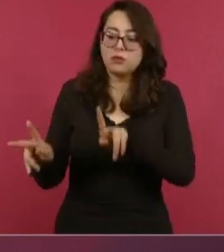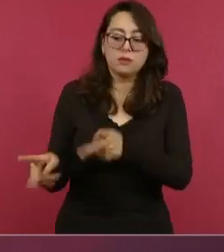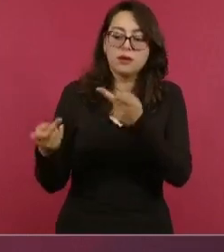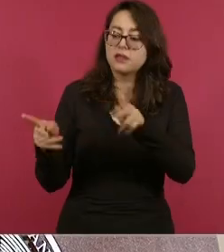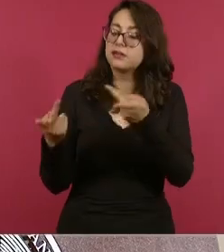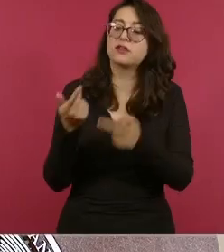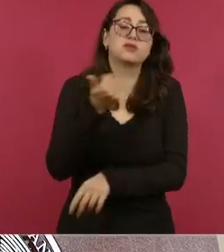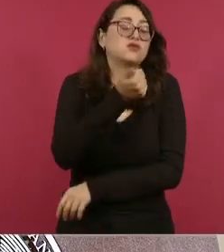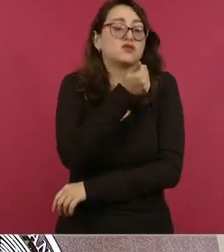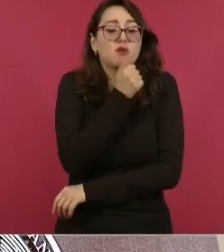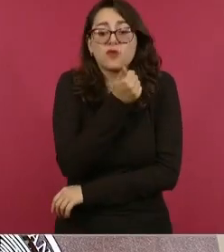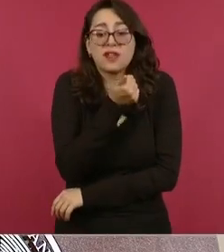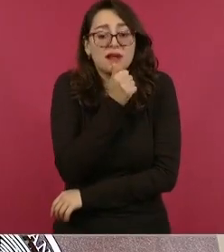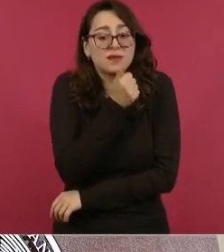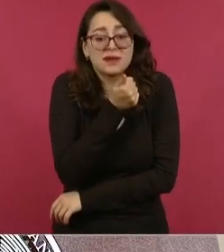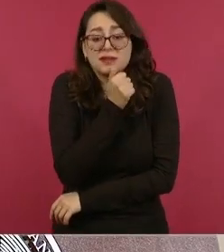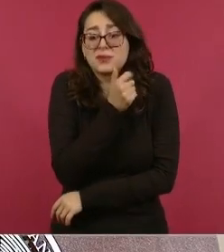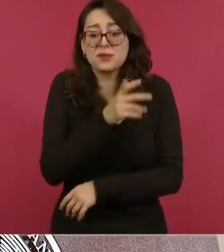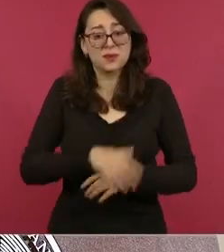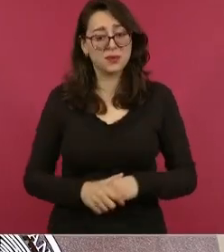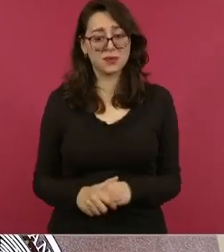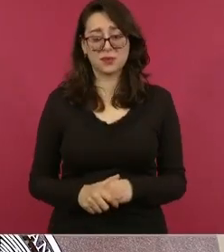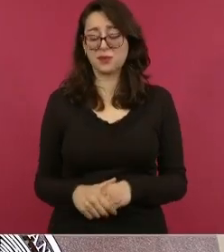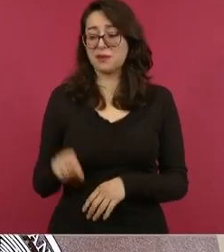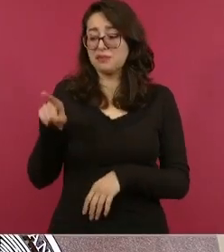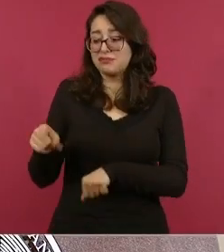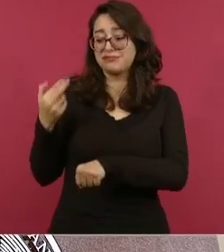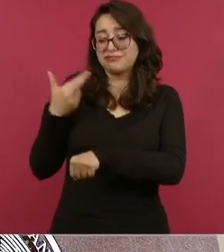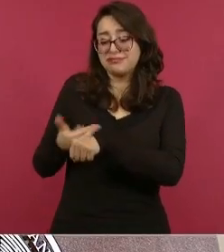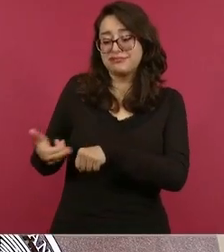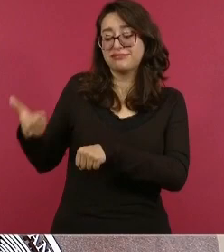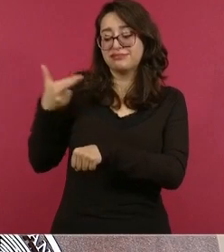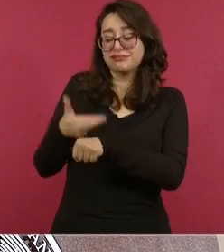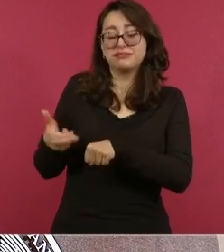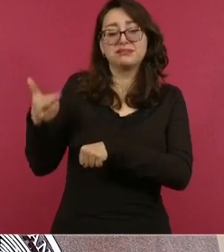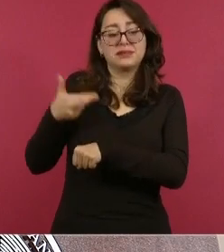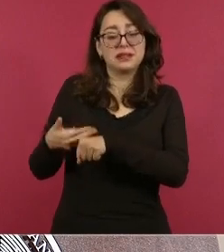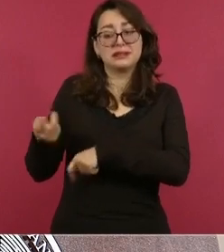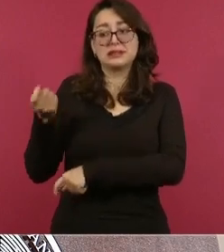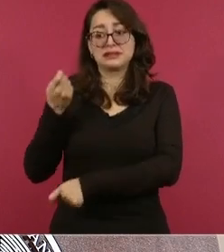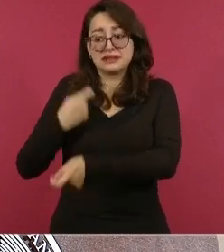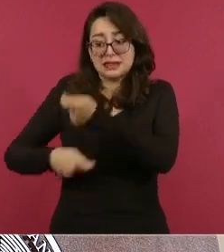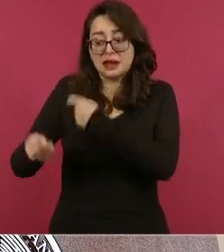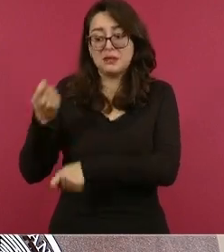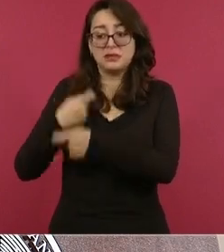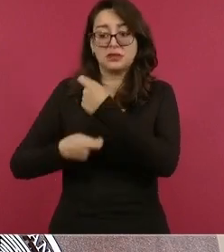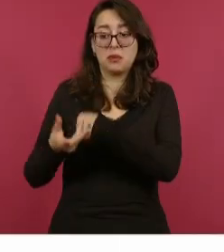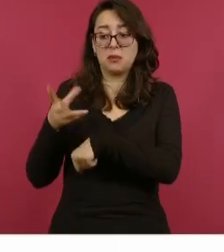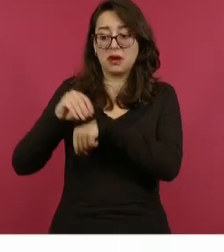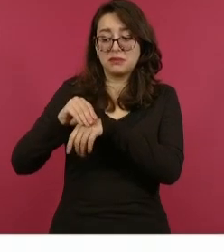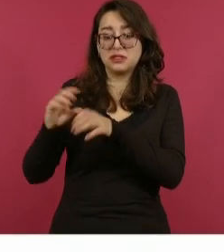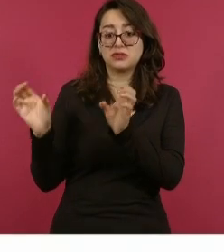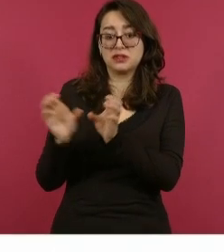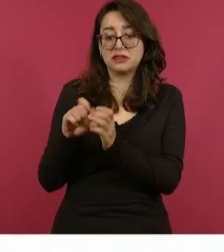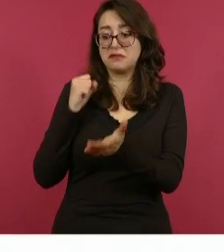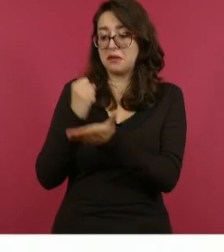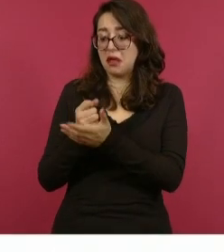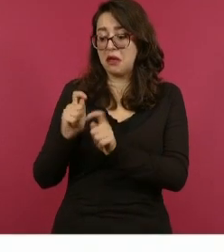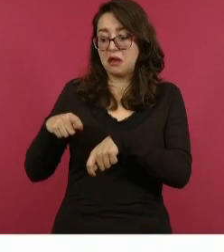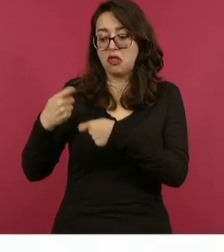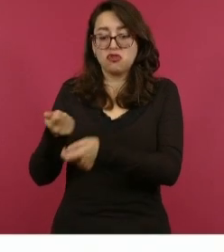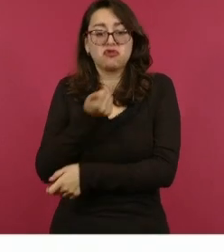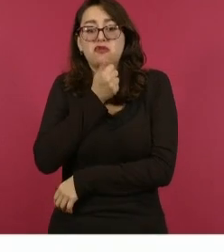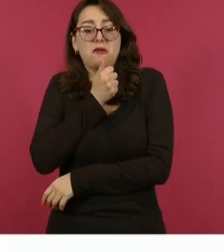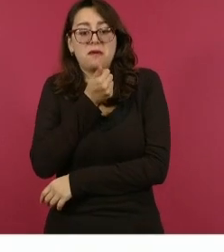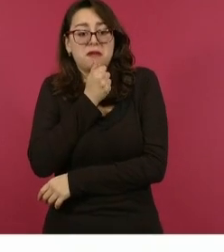boletos, puesto que se está a la espera de que la Agencia Federal de Aviación Civil de Estados Unidos entregue el certificado de